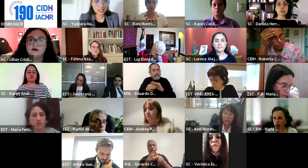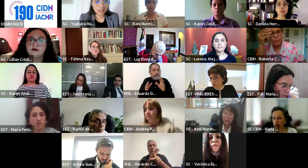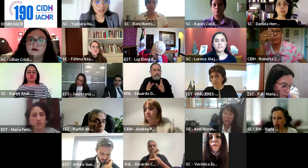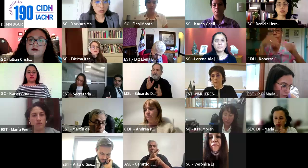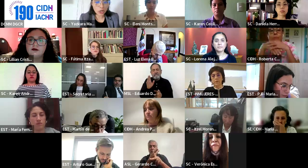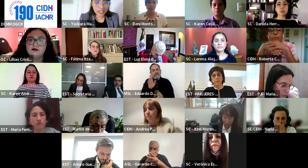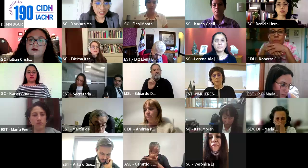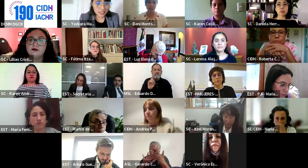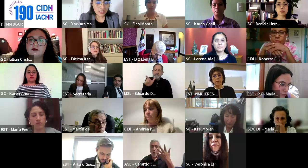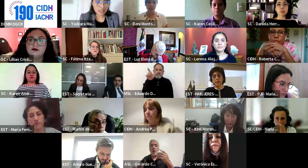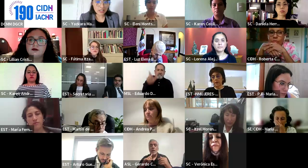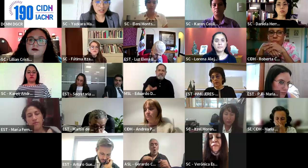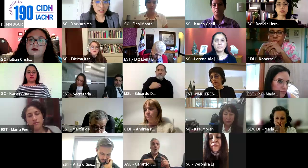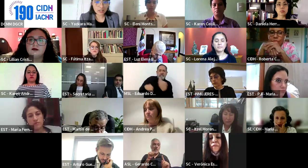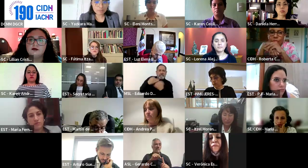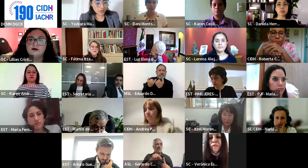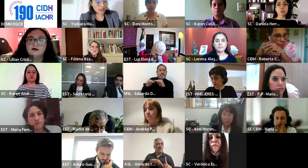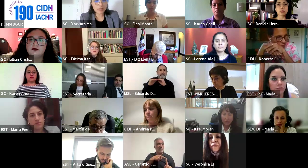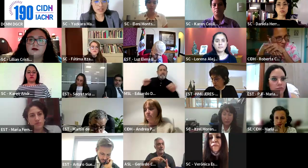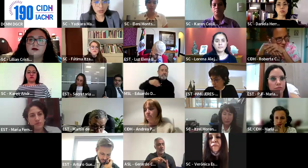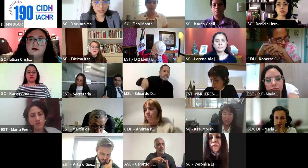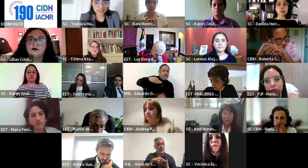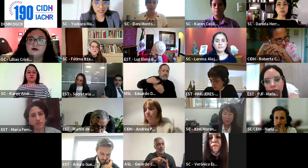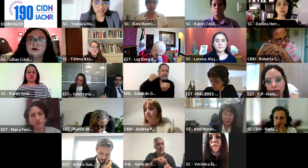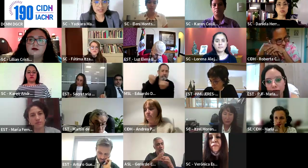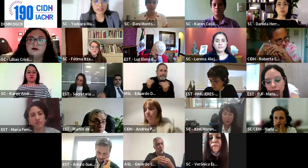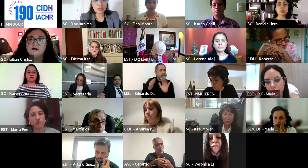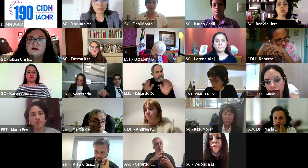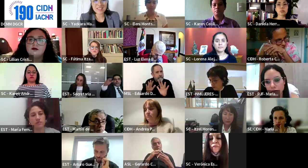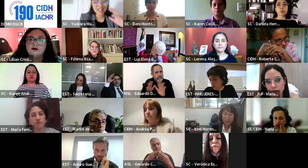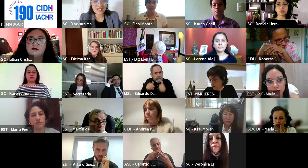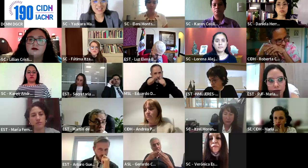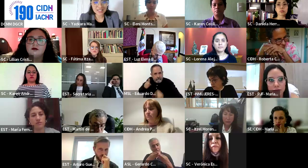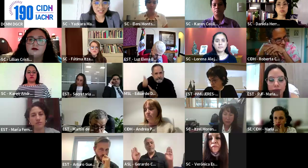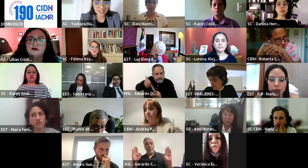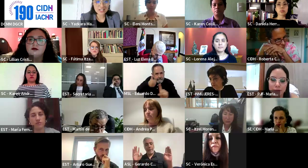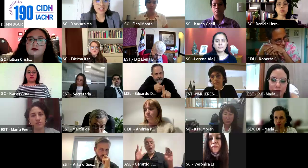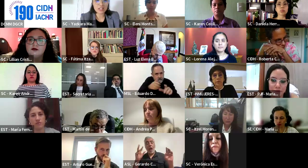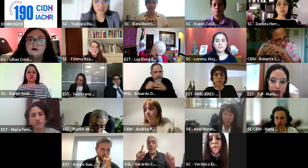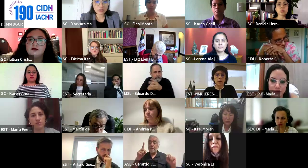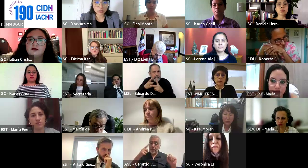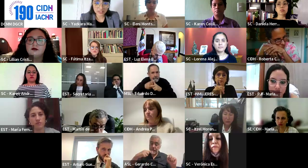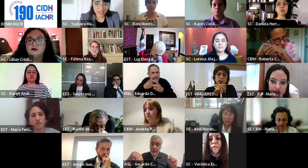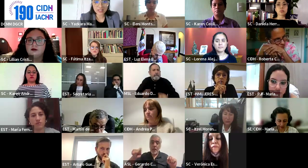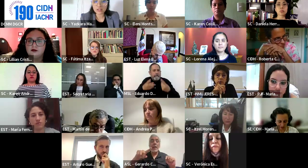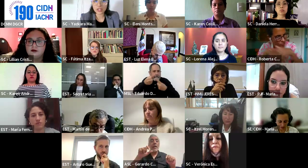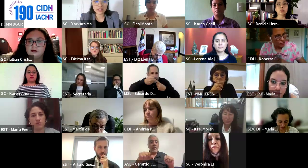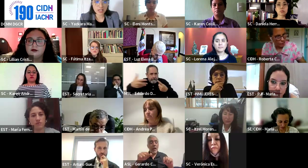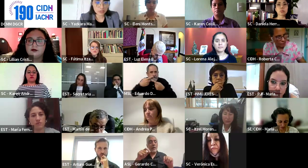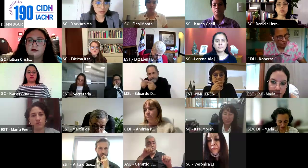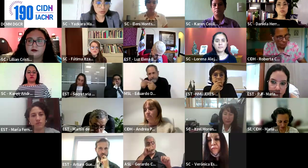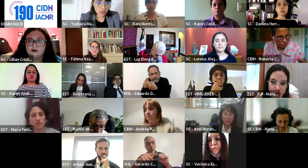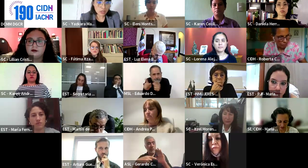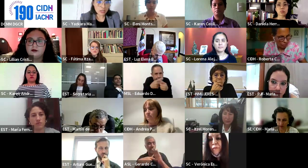categoría homogénea, realmente puedan estar en ese sentido representadas en las estadísticas a través de su diversidad y en